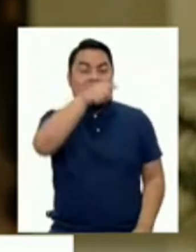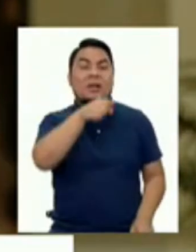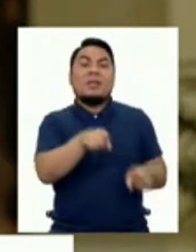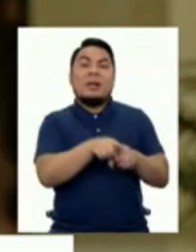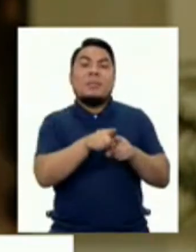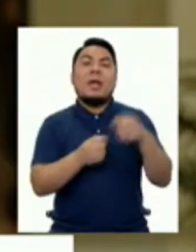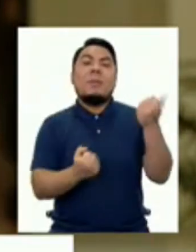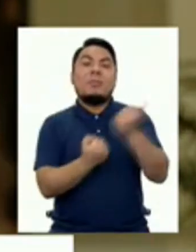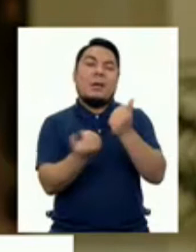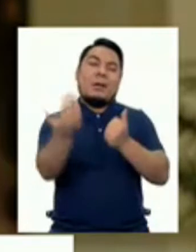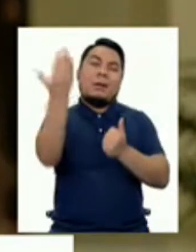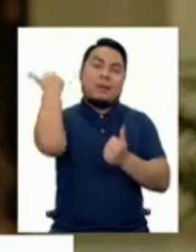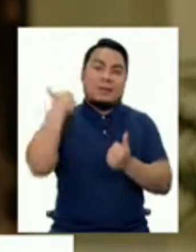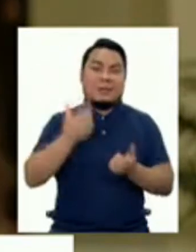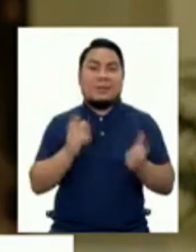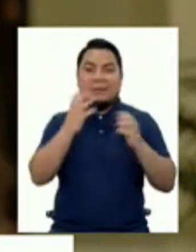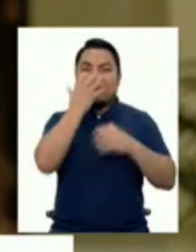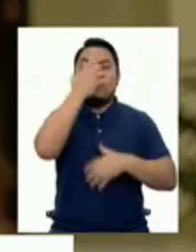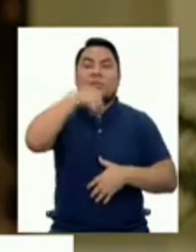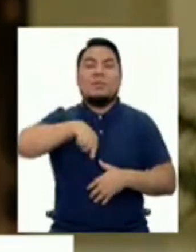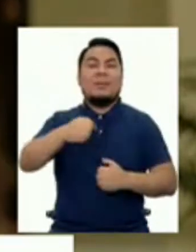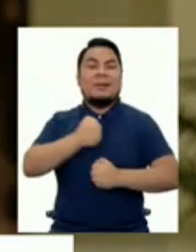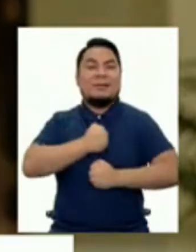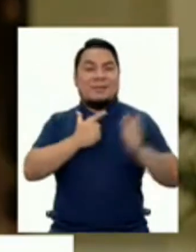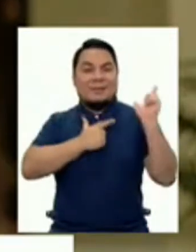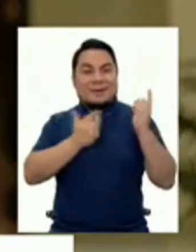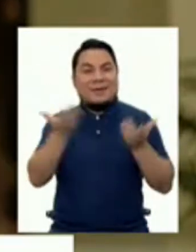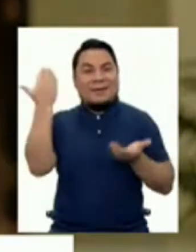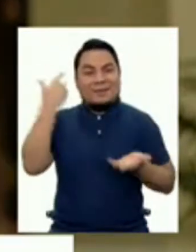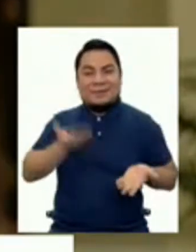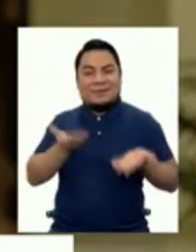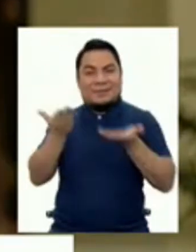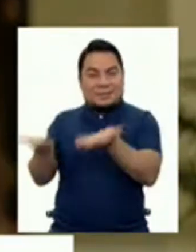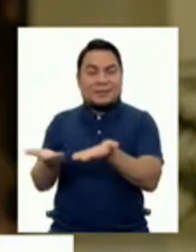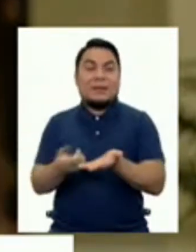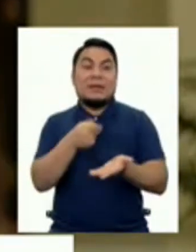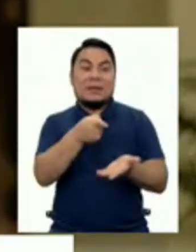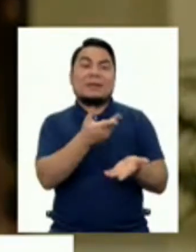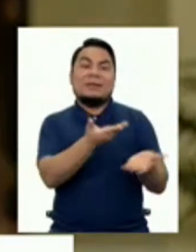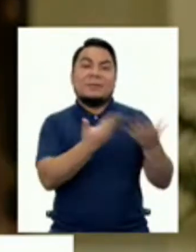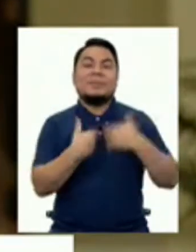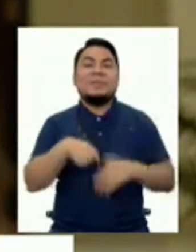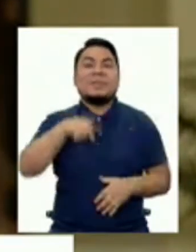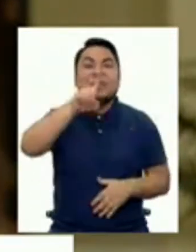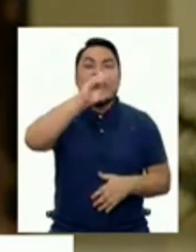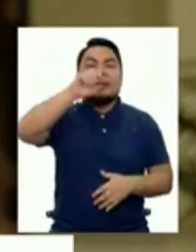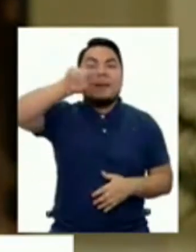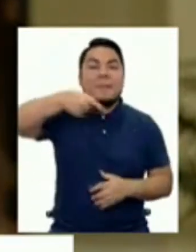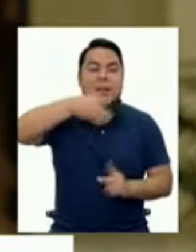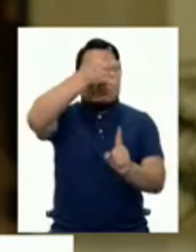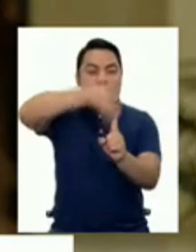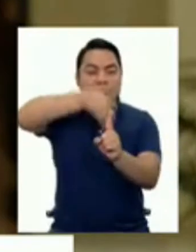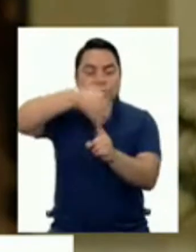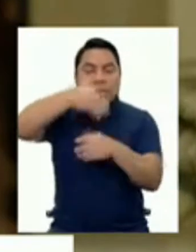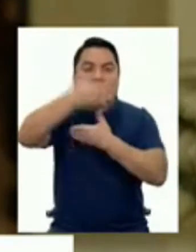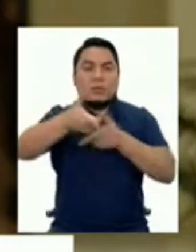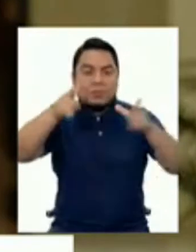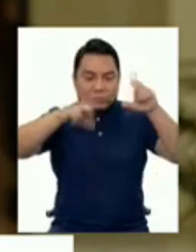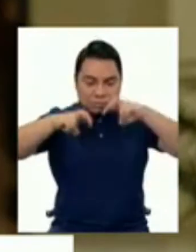mecánicos, principalmente para las Fuerzas Armadas, y nos ha enviado 100.000 pruebas moleculares